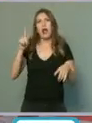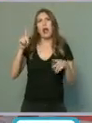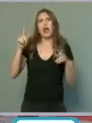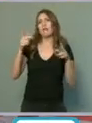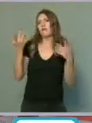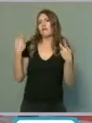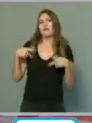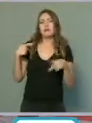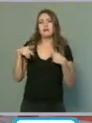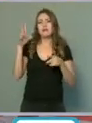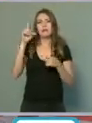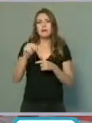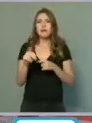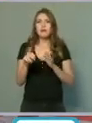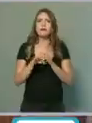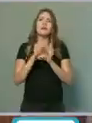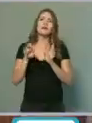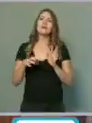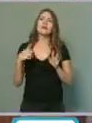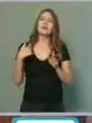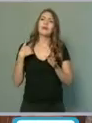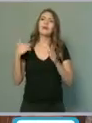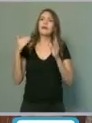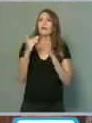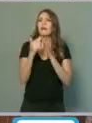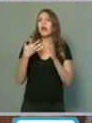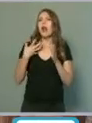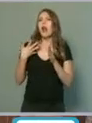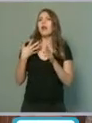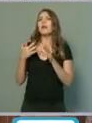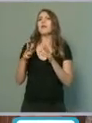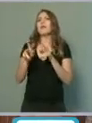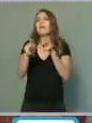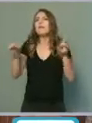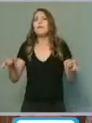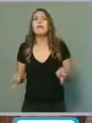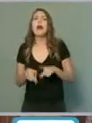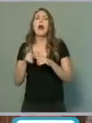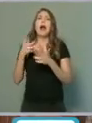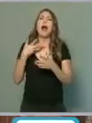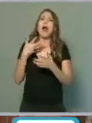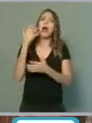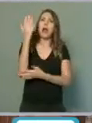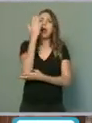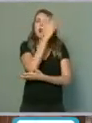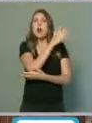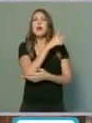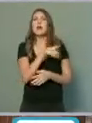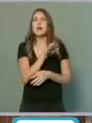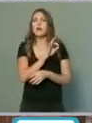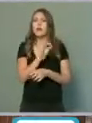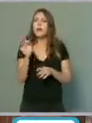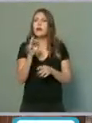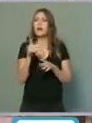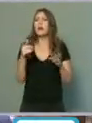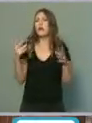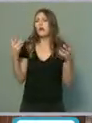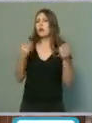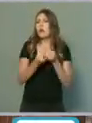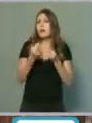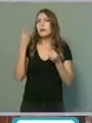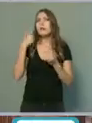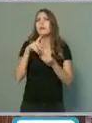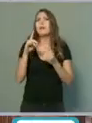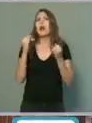casa tenemos un espacio verde, un patio y tenemos árboles, ¿hay la posibilidad de acercarse con ustedes para Claro. que podamos, tal